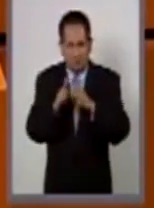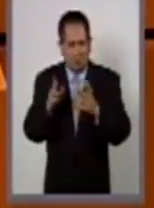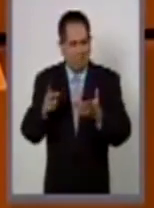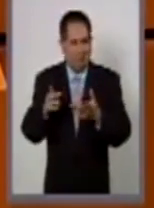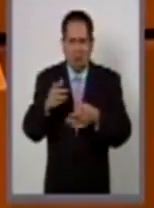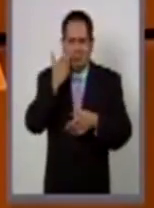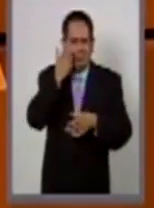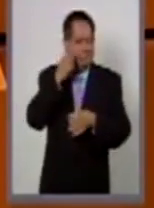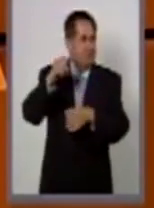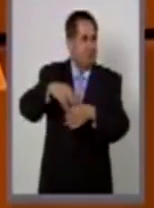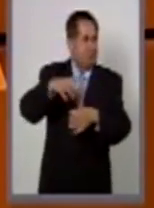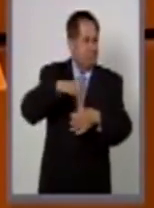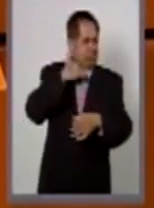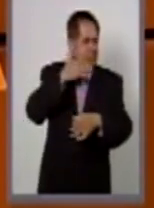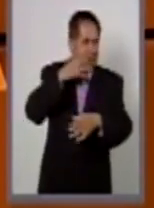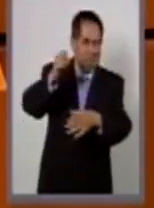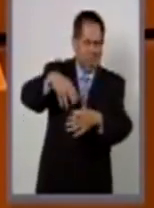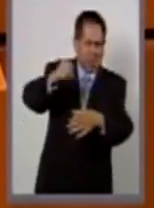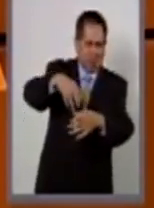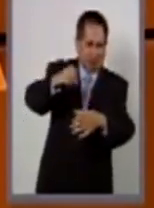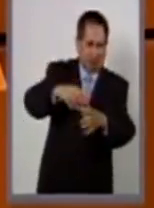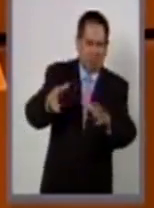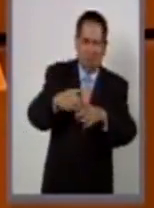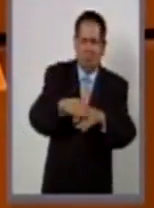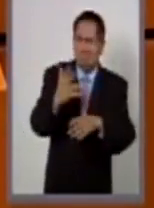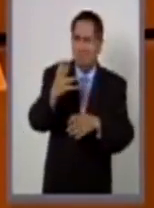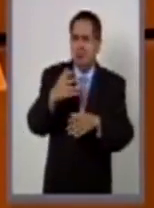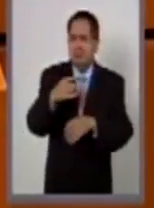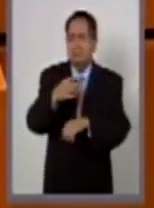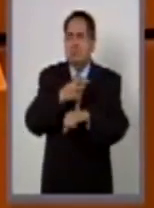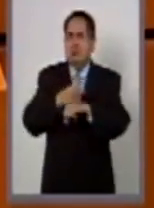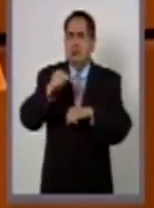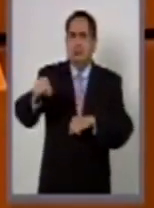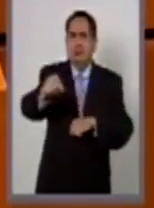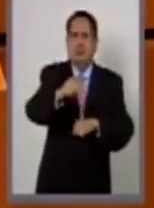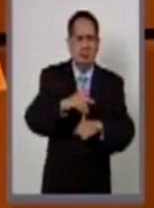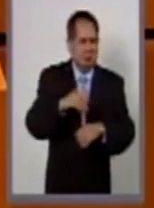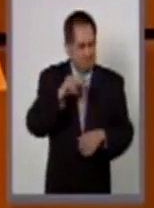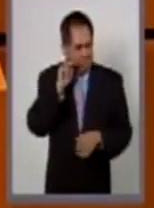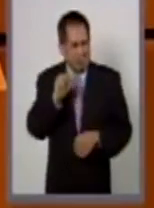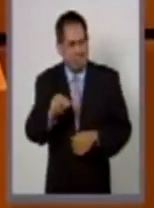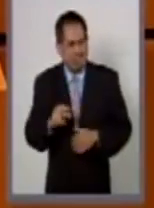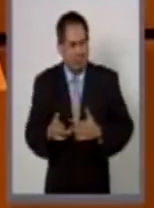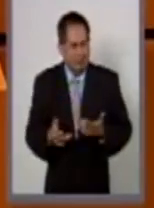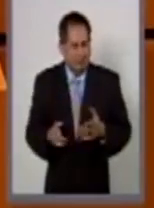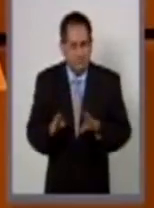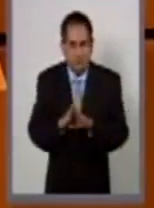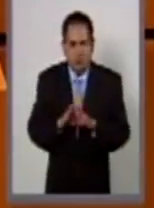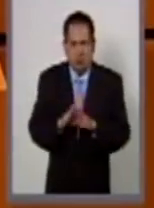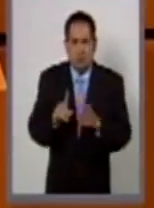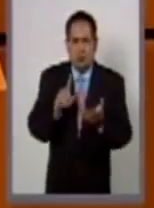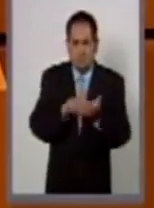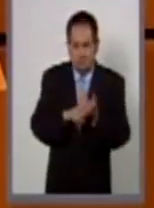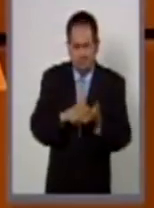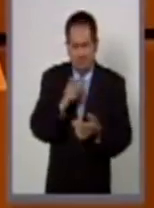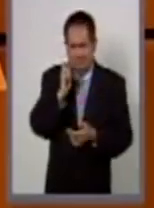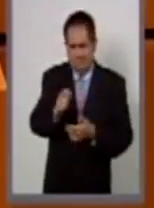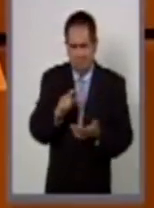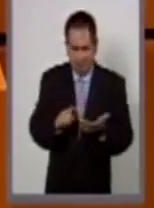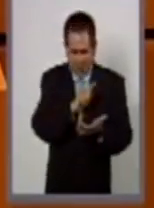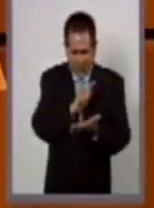urnas en 5 distritos, te encuentras que la reforma esta